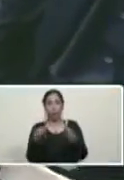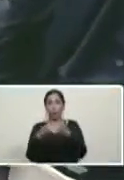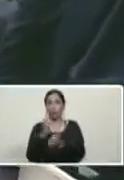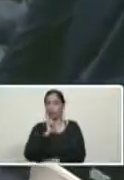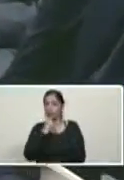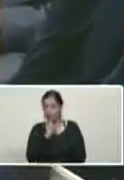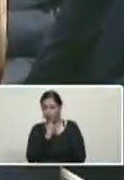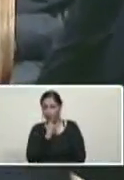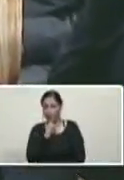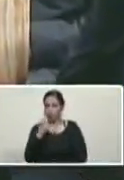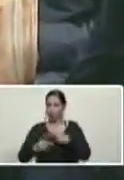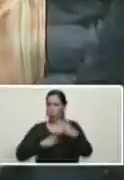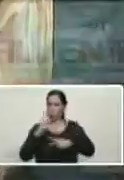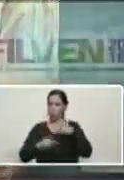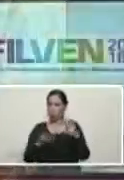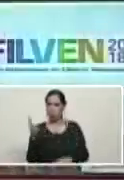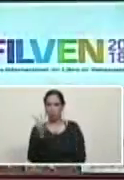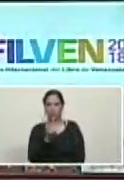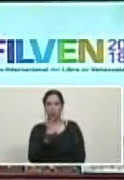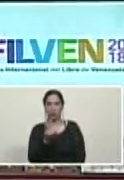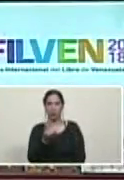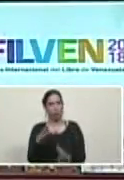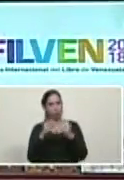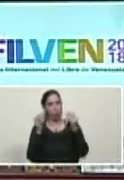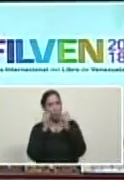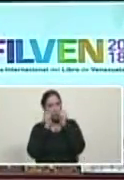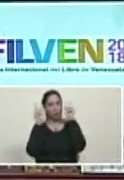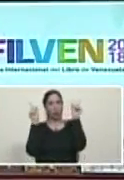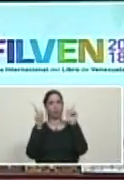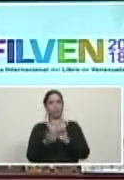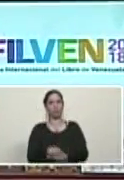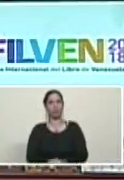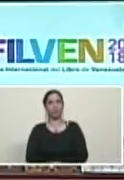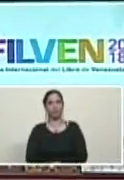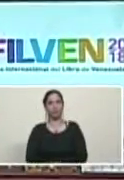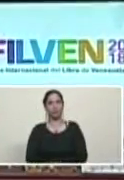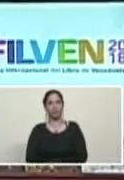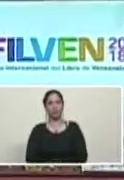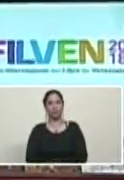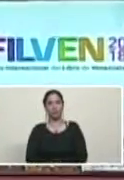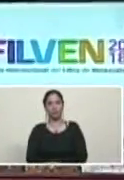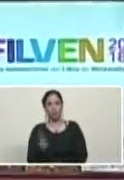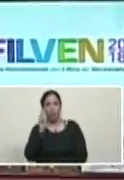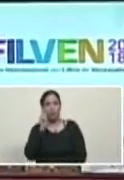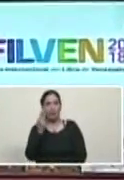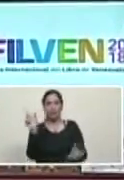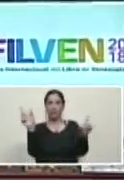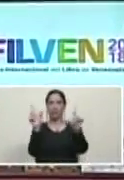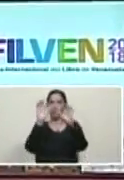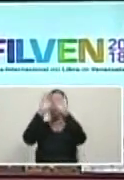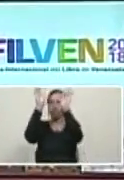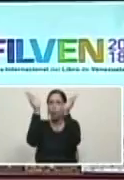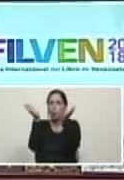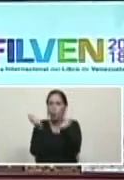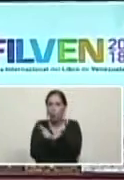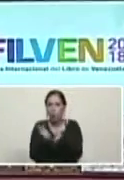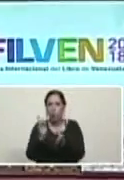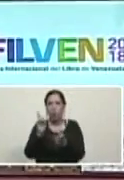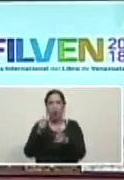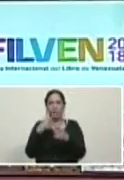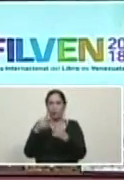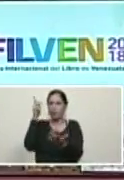Venezuela. Y todos quedan impresionados porque ven la televisión en el mundo y creen que llegan a un